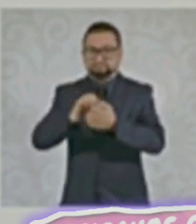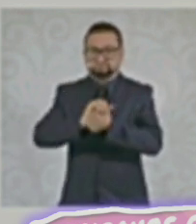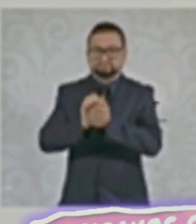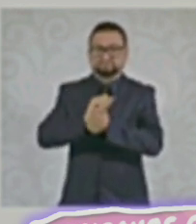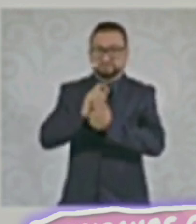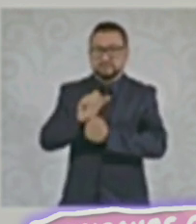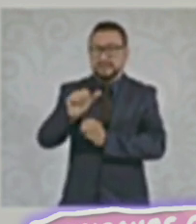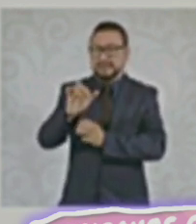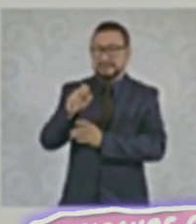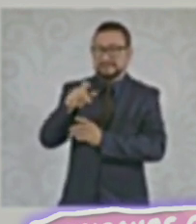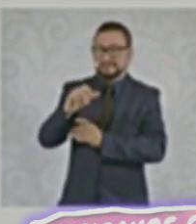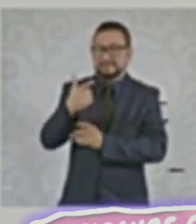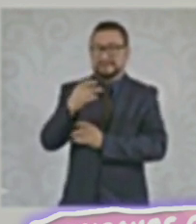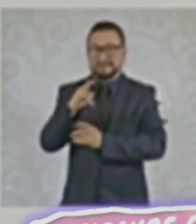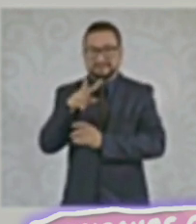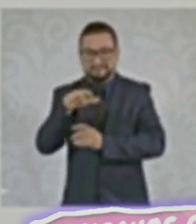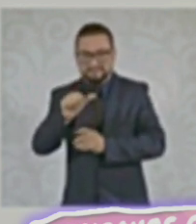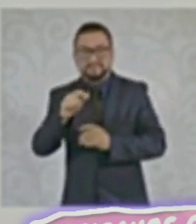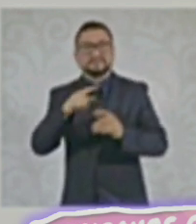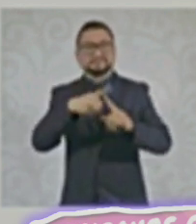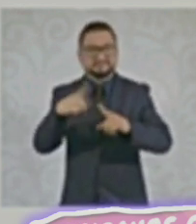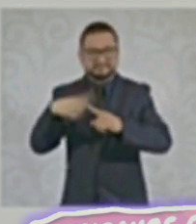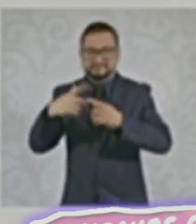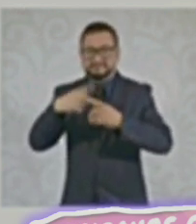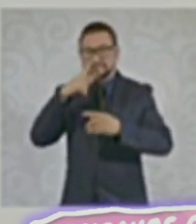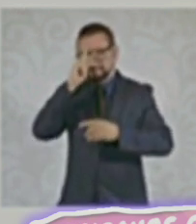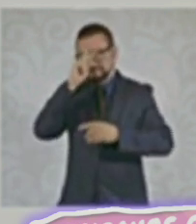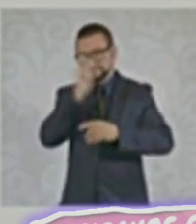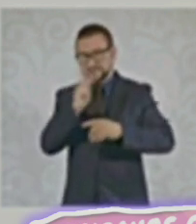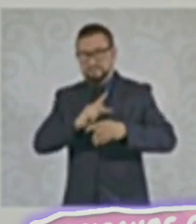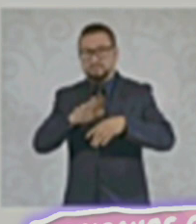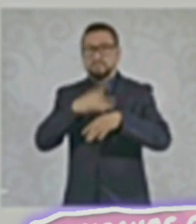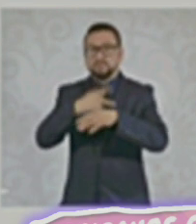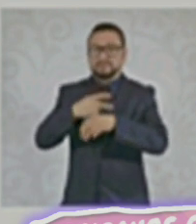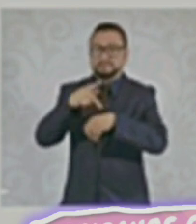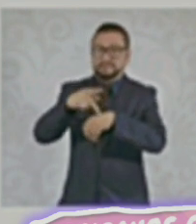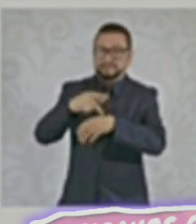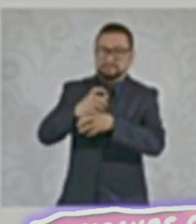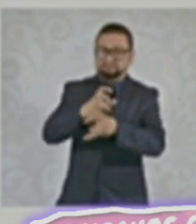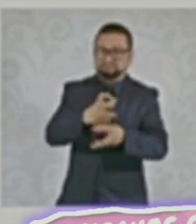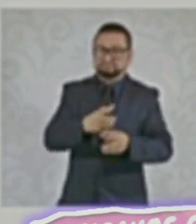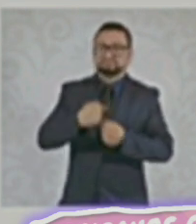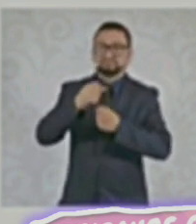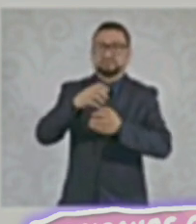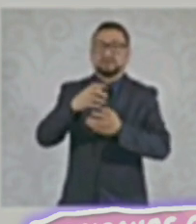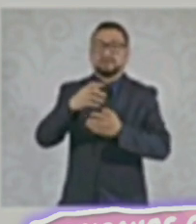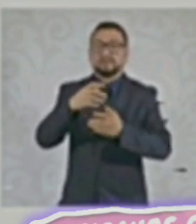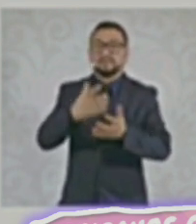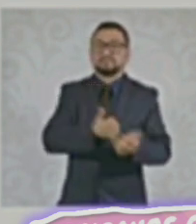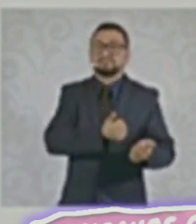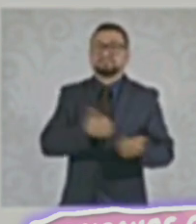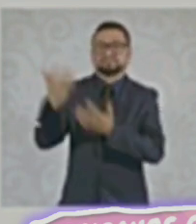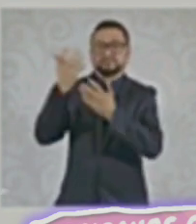grava. Es un desastre ecológico porque se extraía caliza para exportarla a